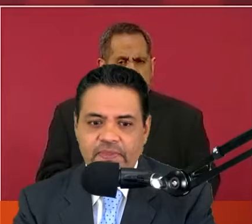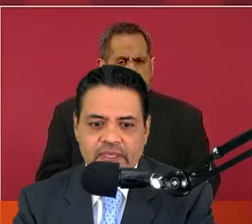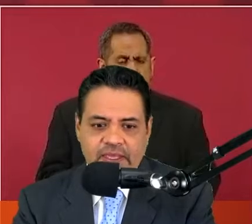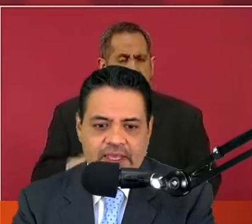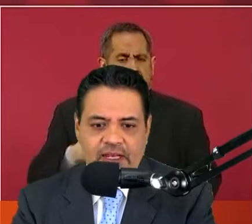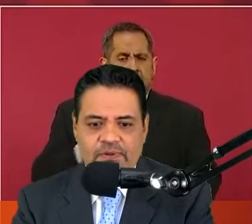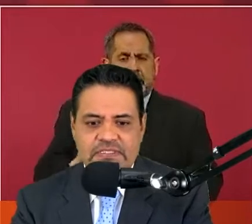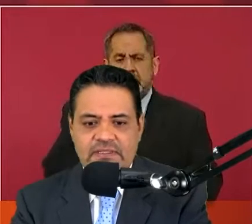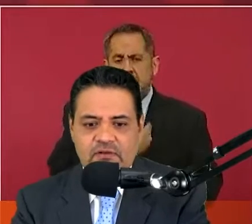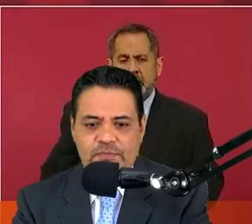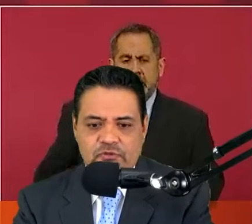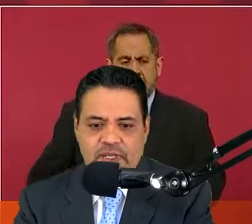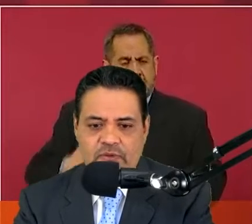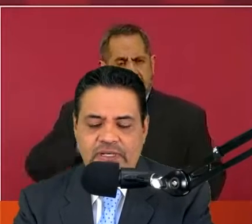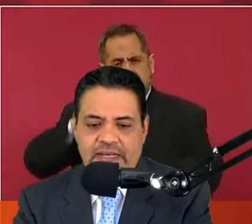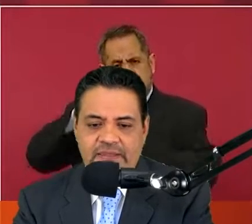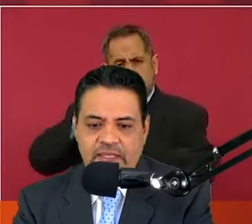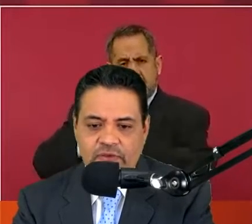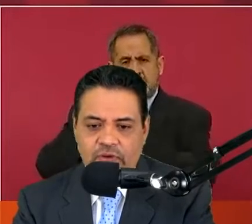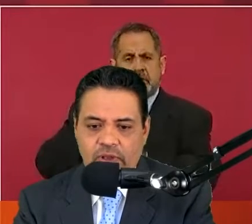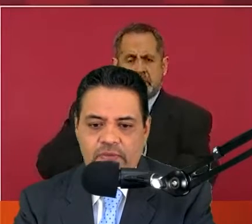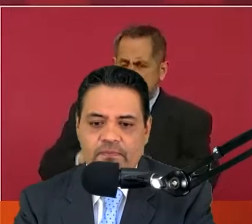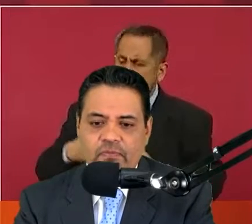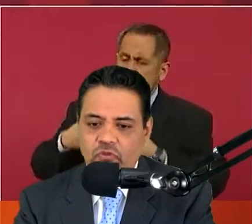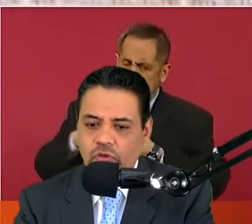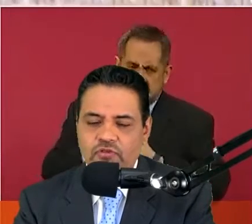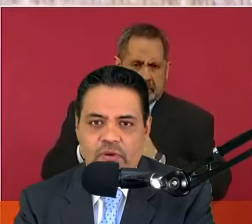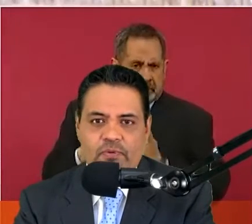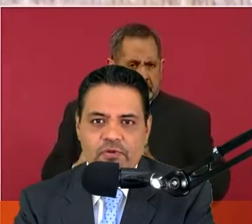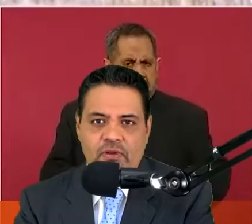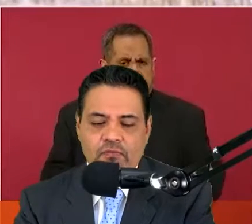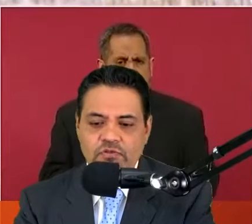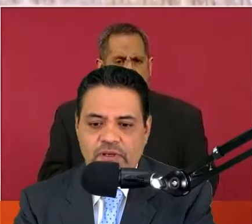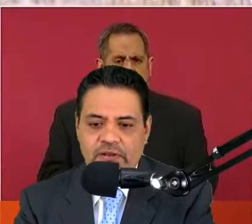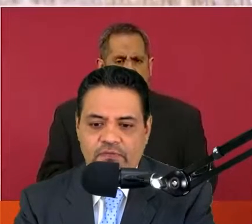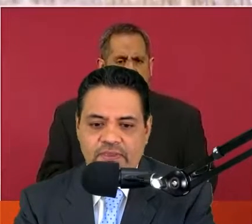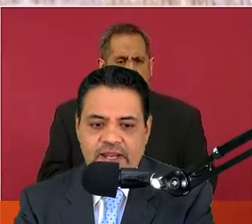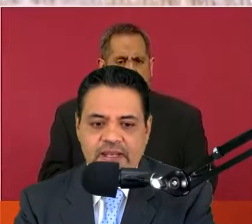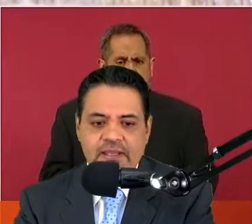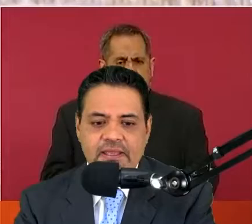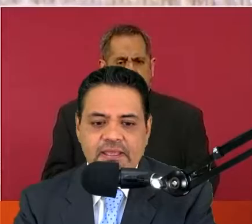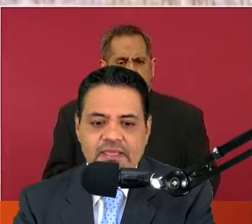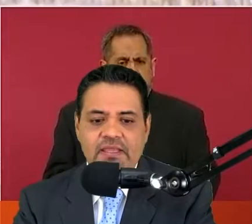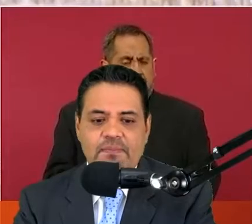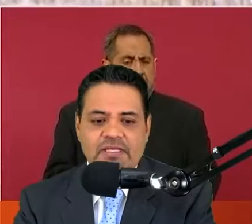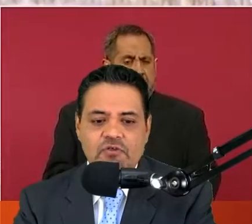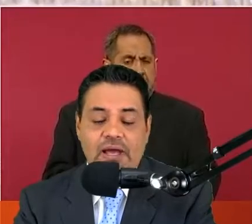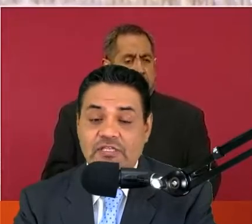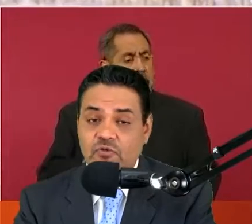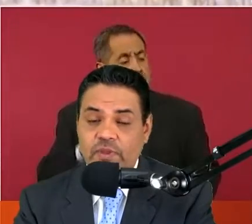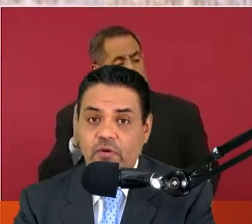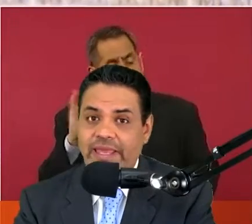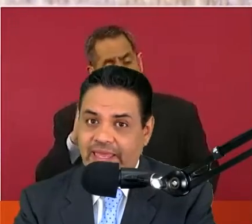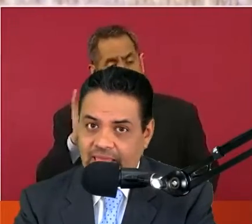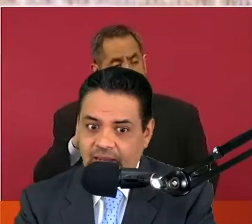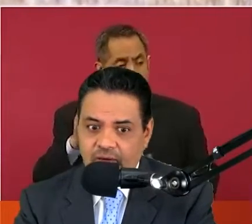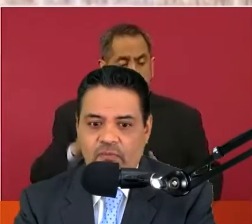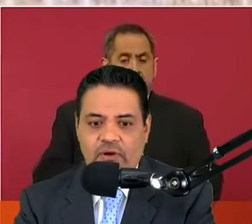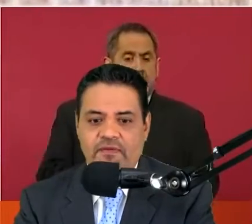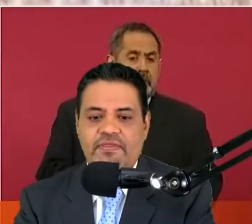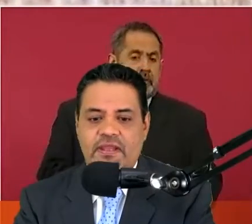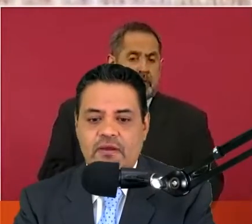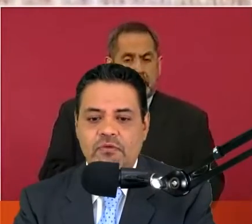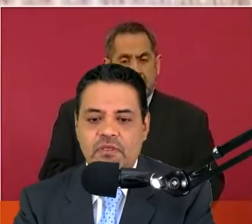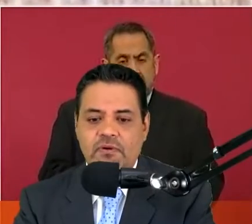COVID-19. El presidente López Obrador reiteró de nuevo todo su apoyo al funcionario federal y de paso asumió que él,